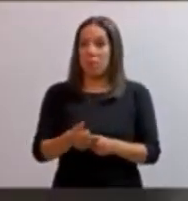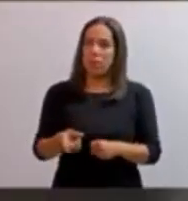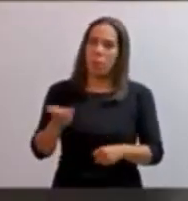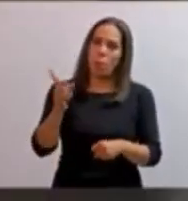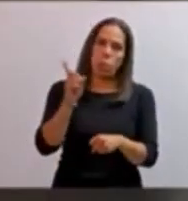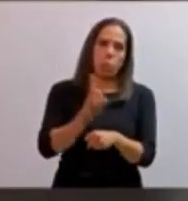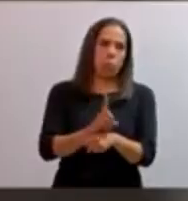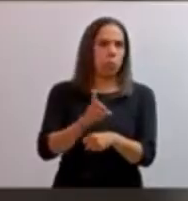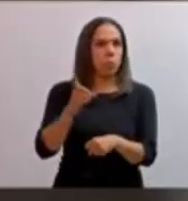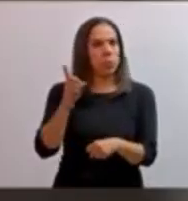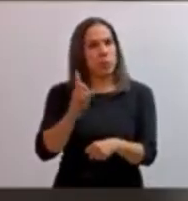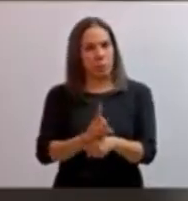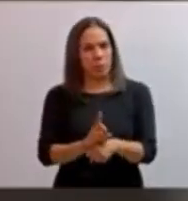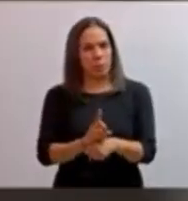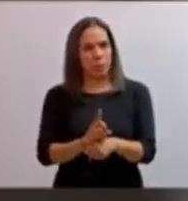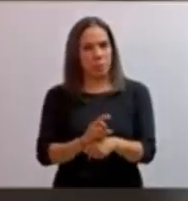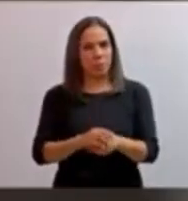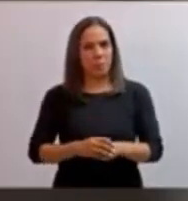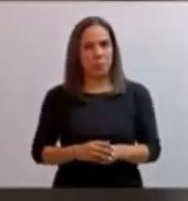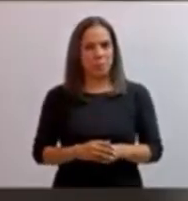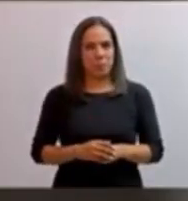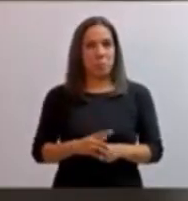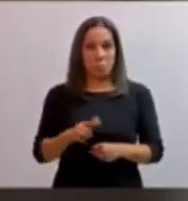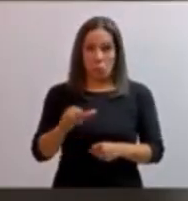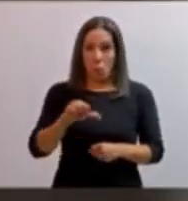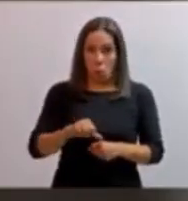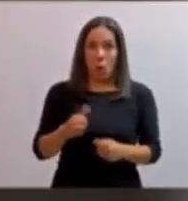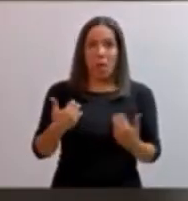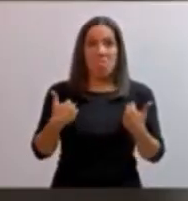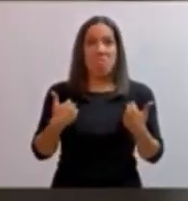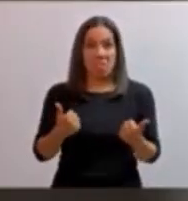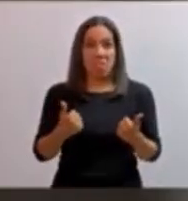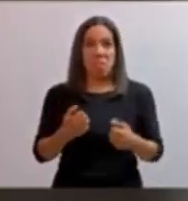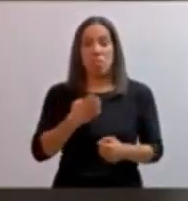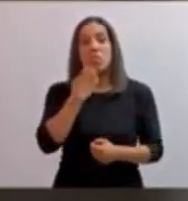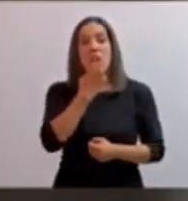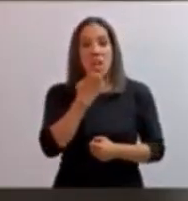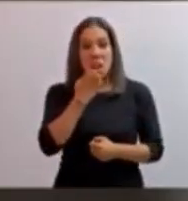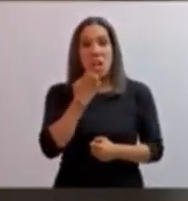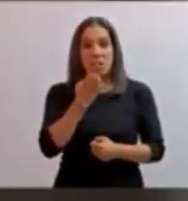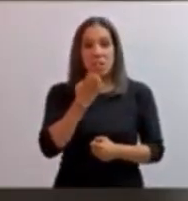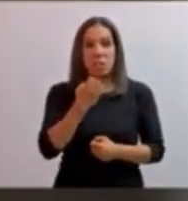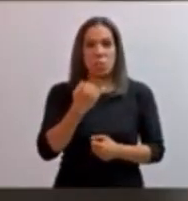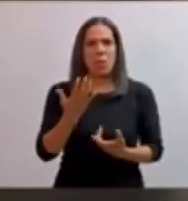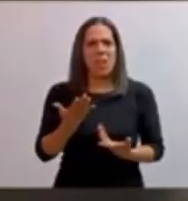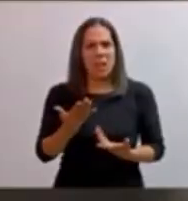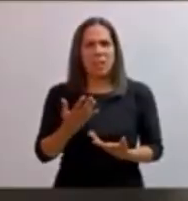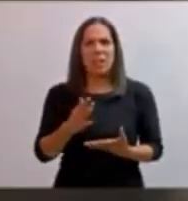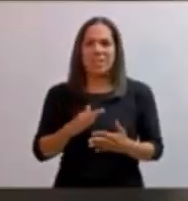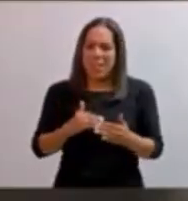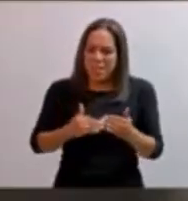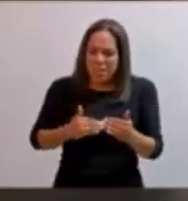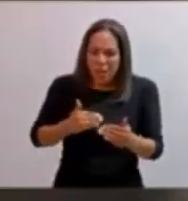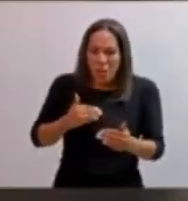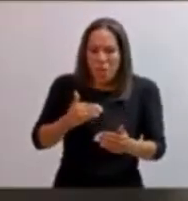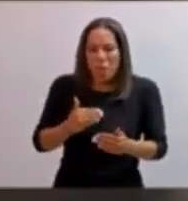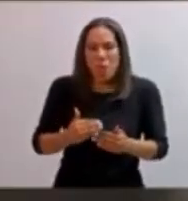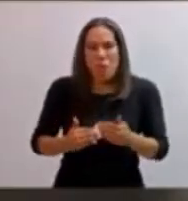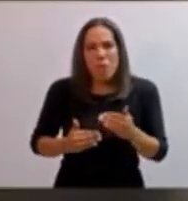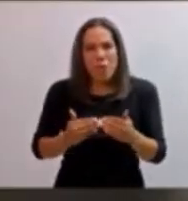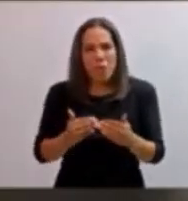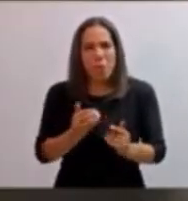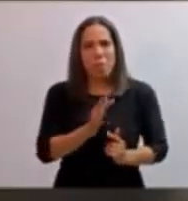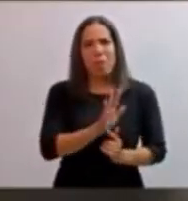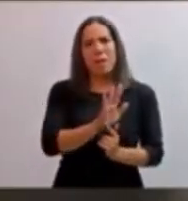cotidianamente. En este sentido, podemos afirmar que en las escuelas se ponen en juego procesos que